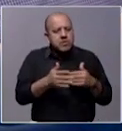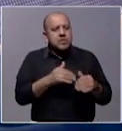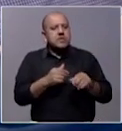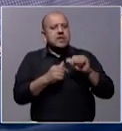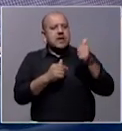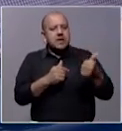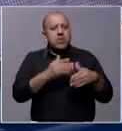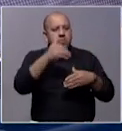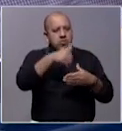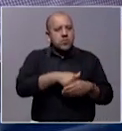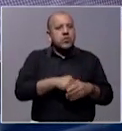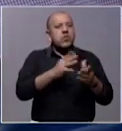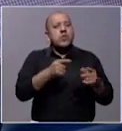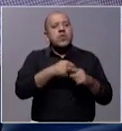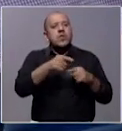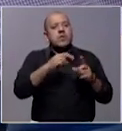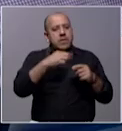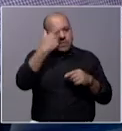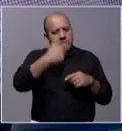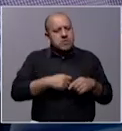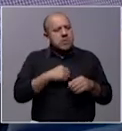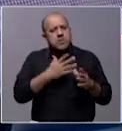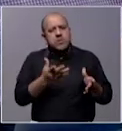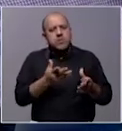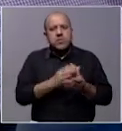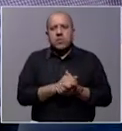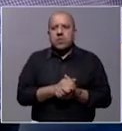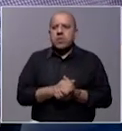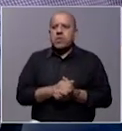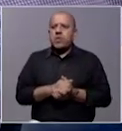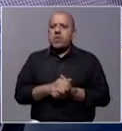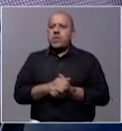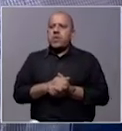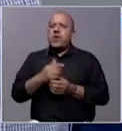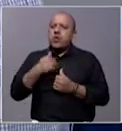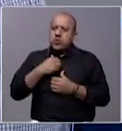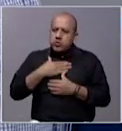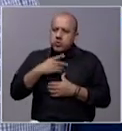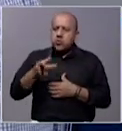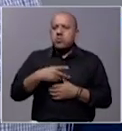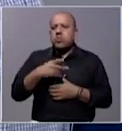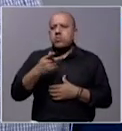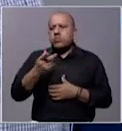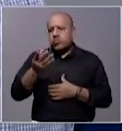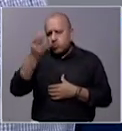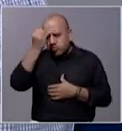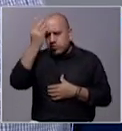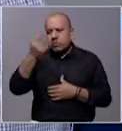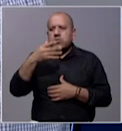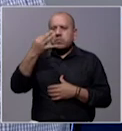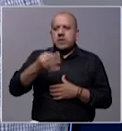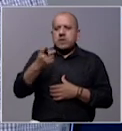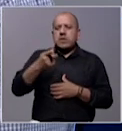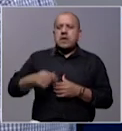voto si no el costo que pagará en el plano personal en este sentido en el sentido de que yo tengo un buen concepto de daniel martínez lo conozco hace muchos años